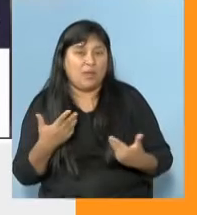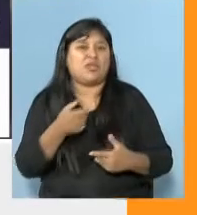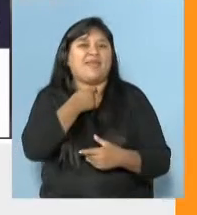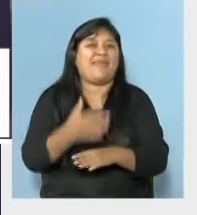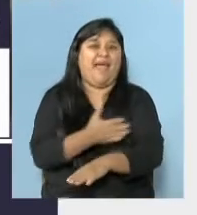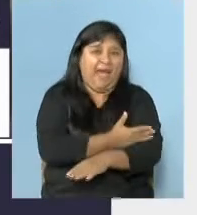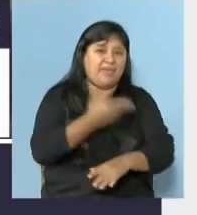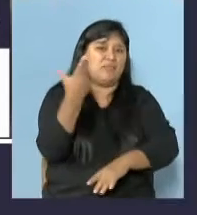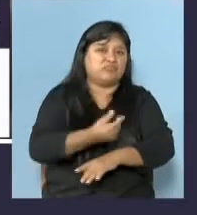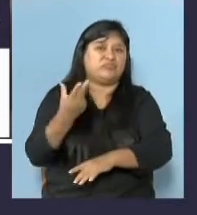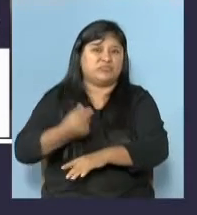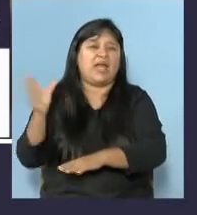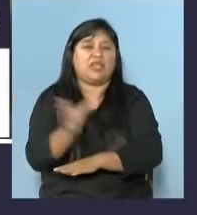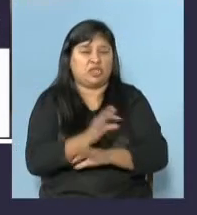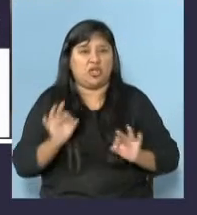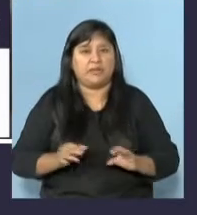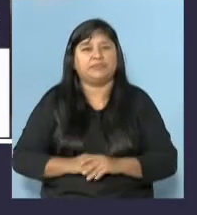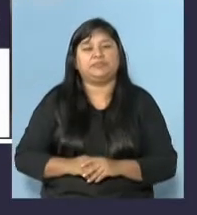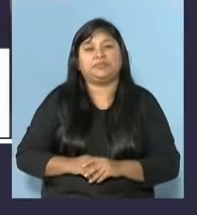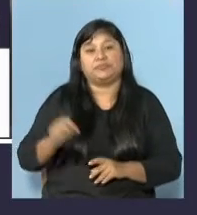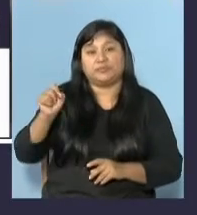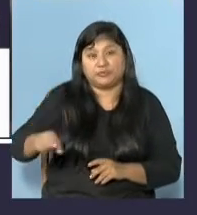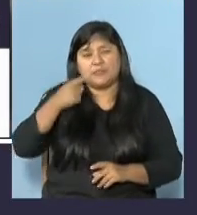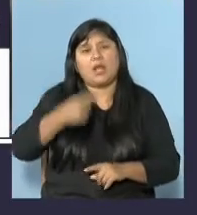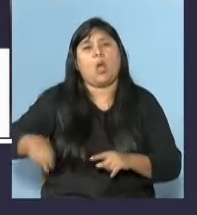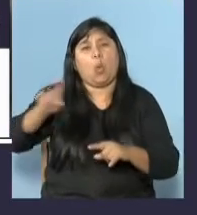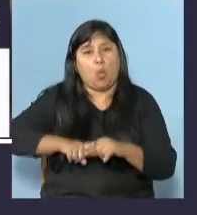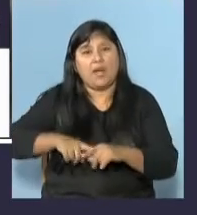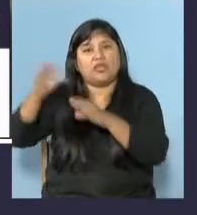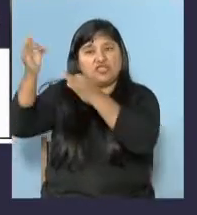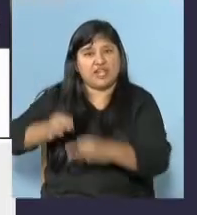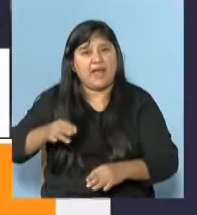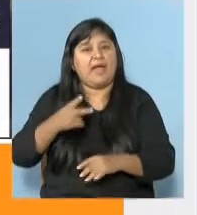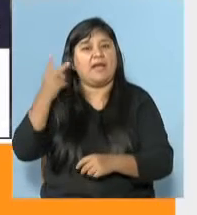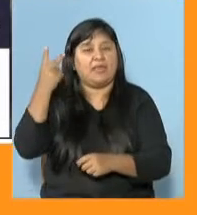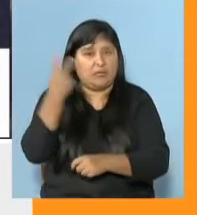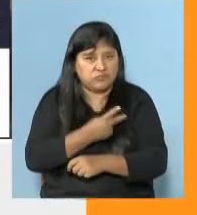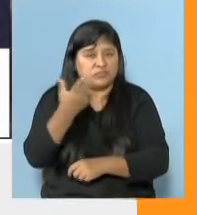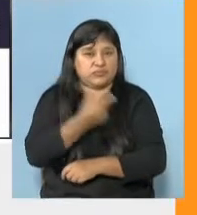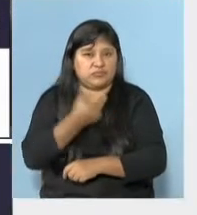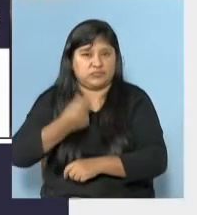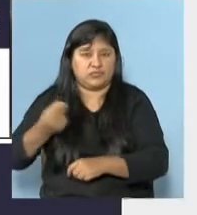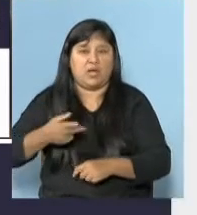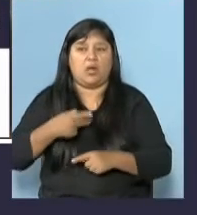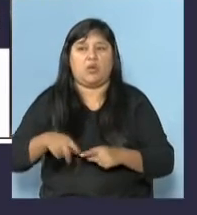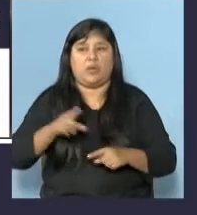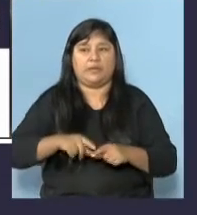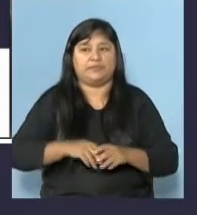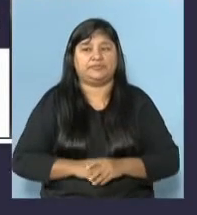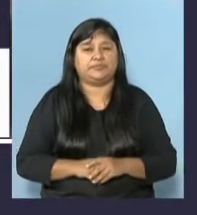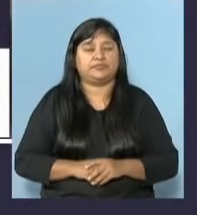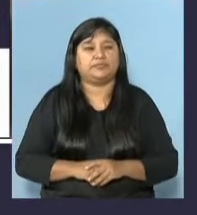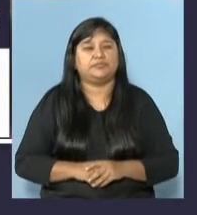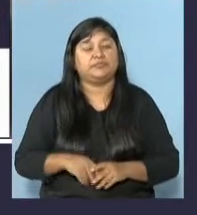porcentaje de cobertura, diríamos. ¿Y para cuándo se espera la segunda? Bueno, la verdad es que de la única vacuna que todavía no se han completado